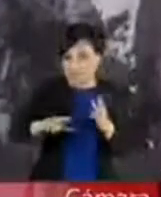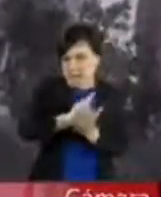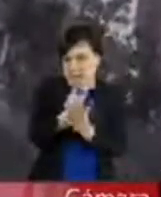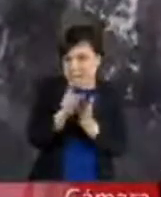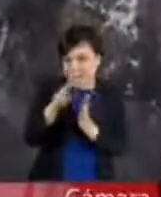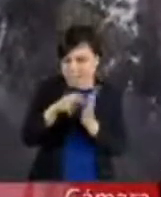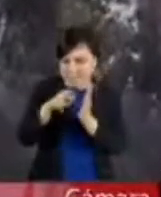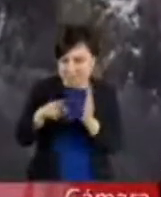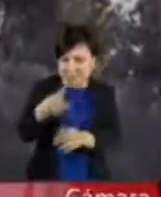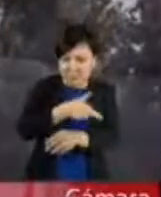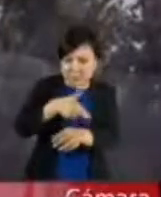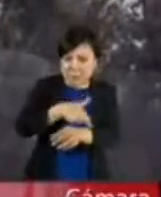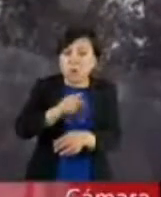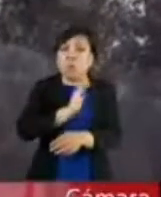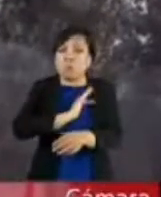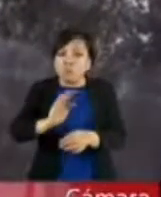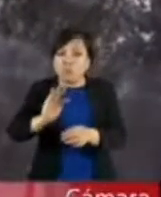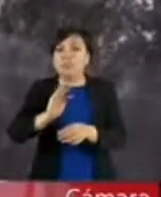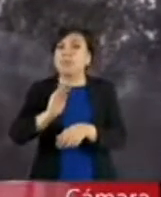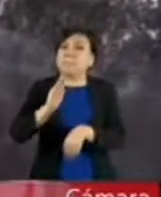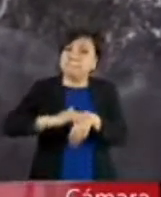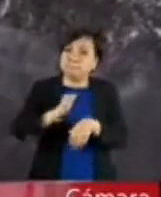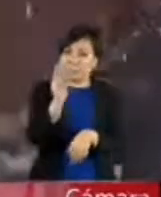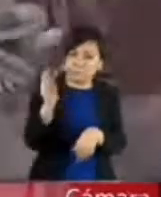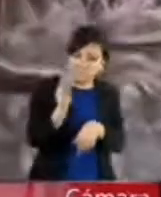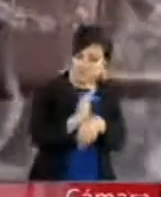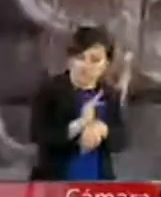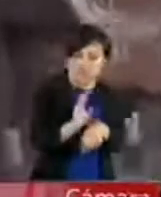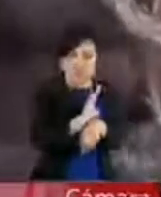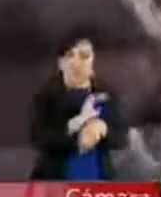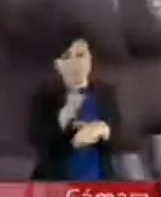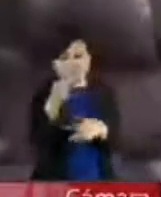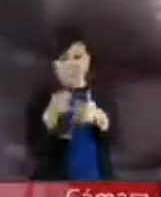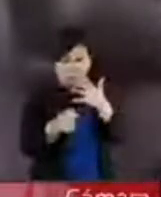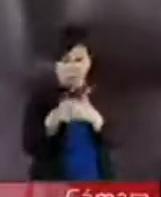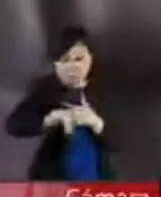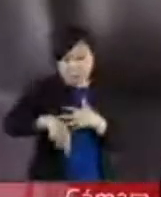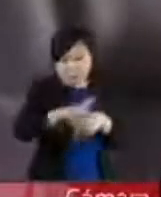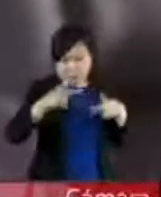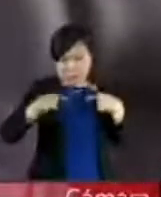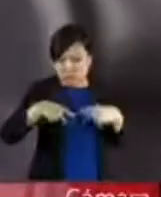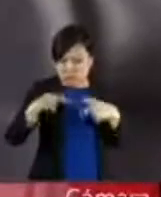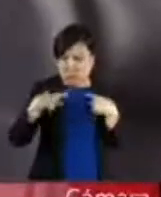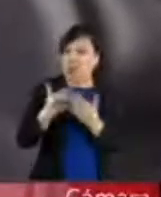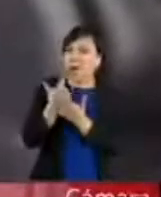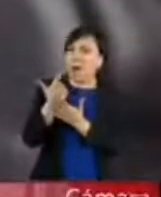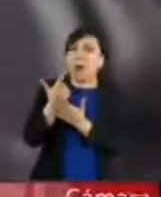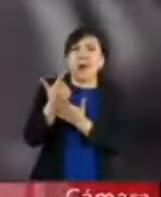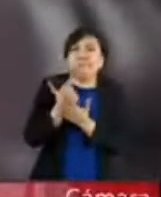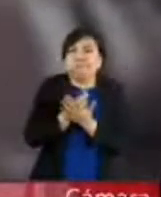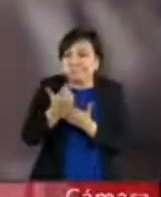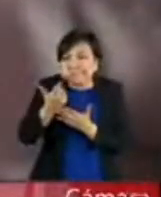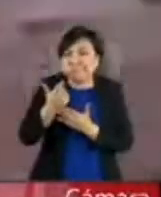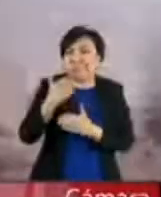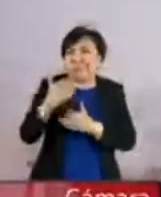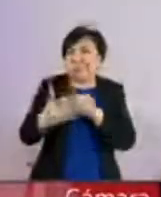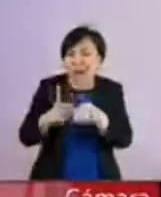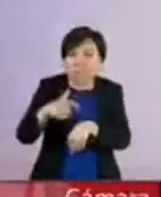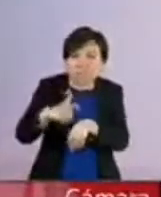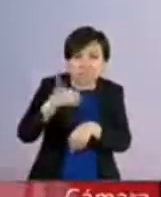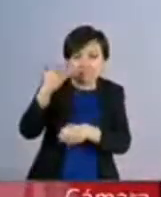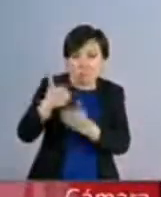en procurar los mayores beneficios con los menores costos posibles, mediante reglas e incentivos que estimulan la innovación,